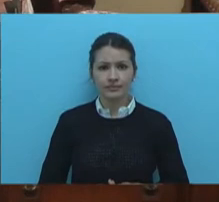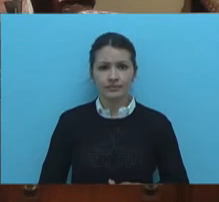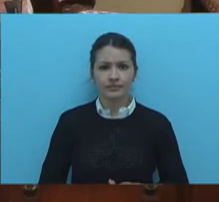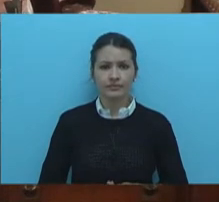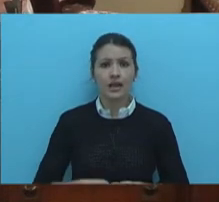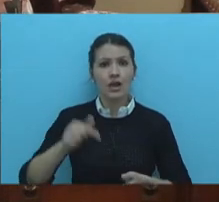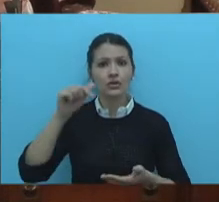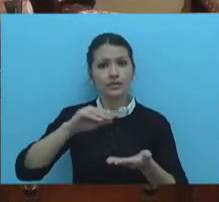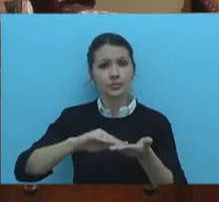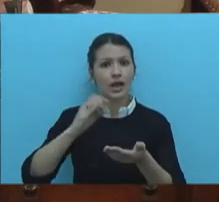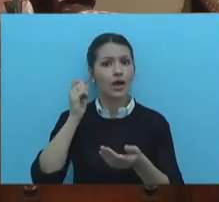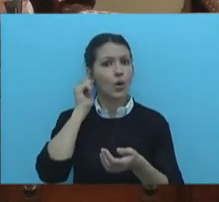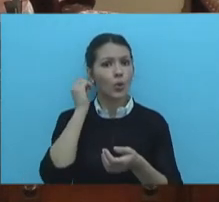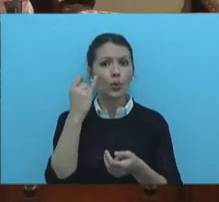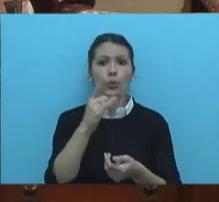Gutiérrez.